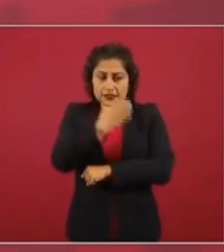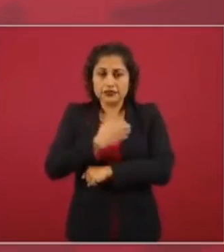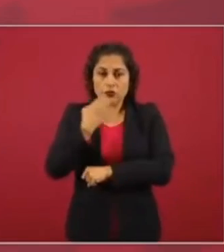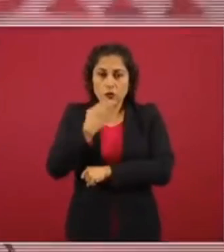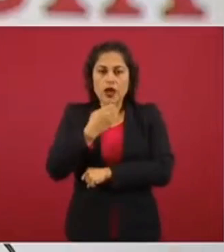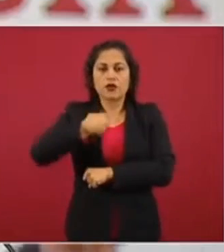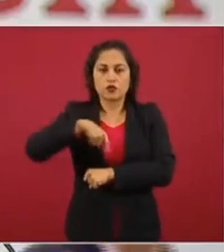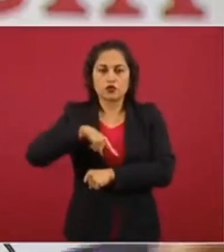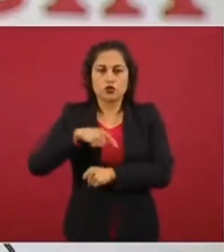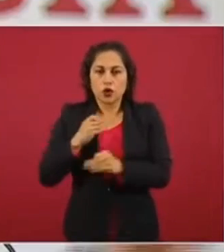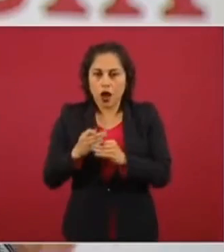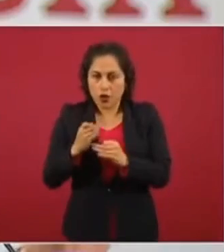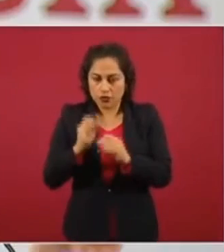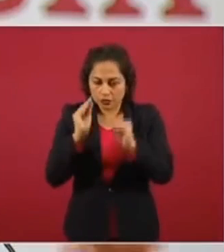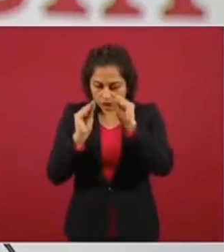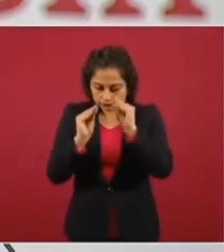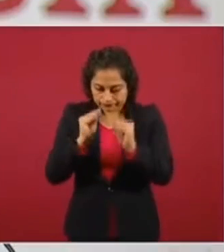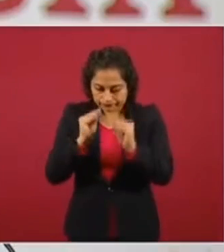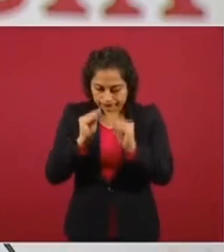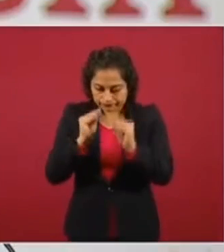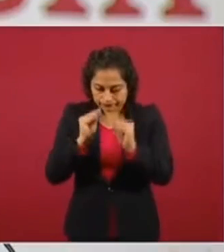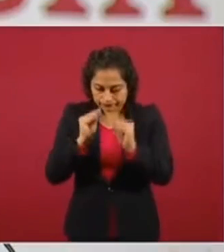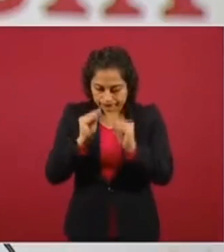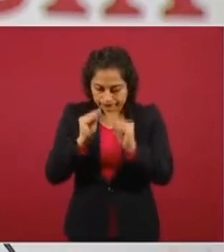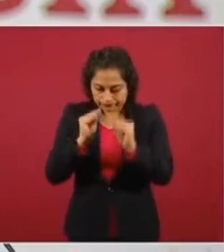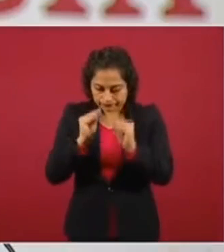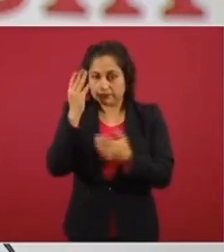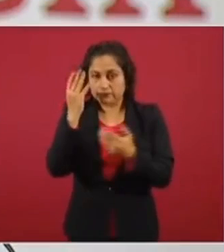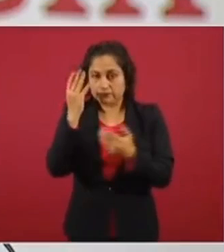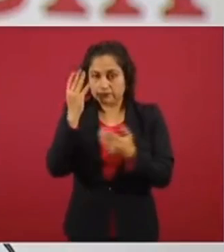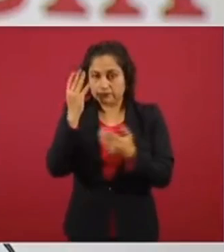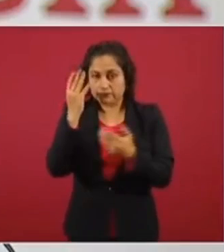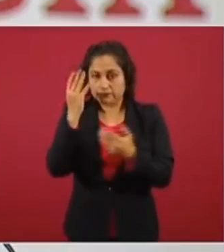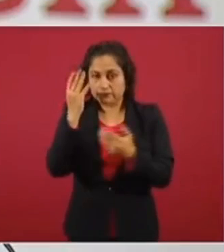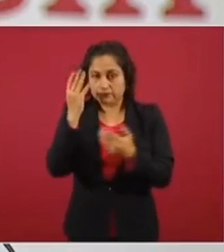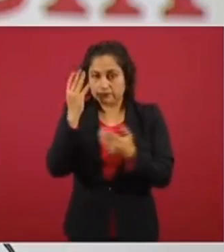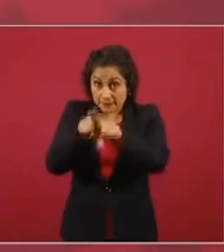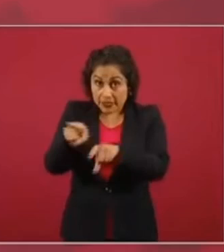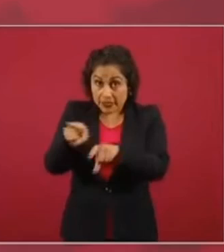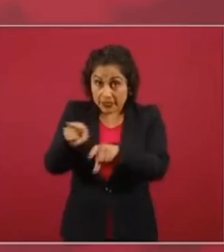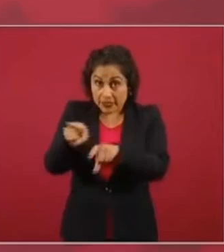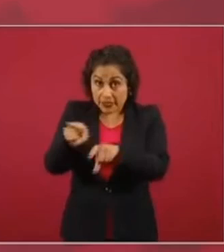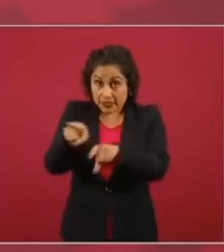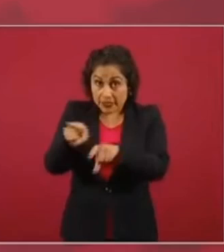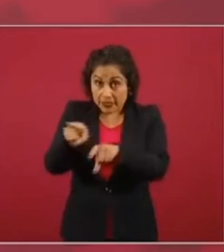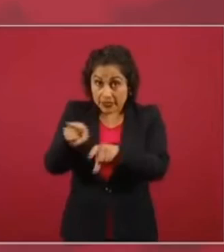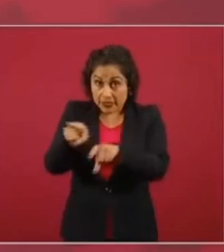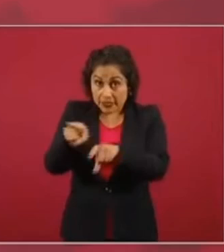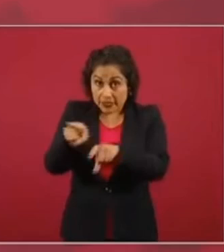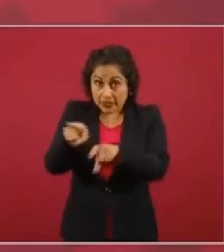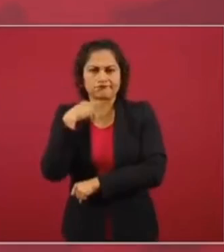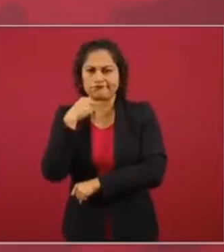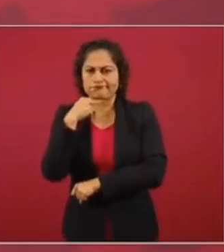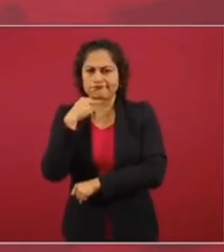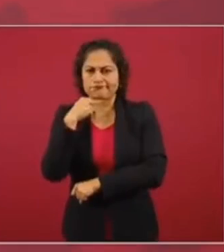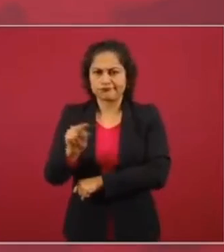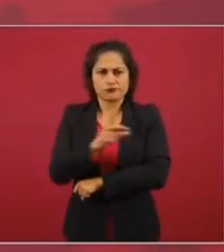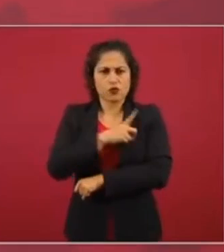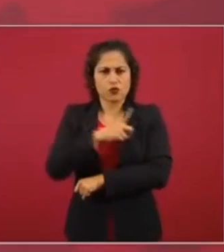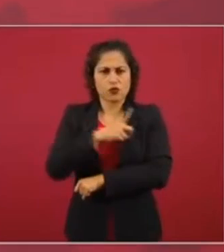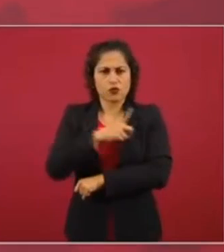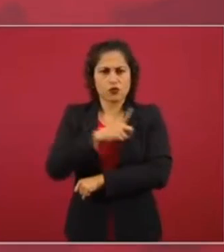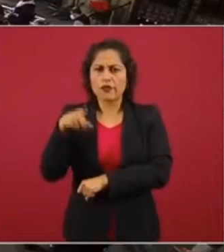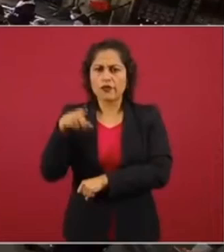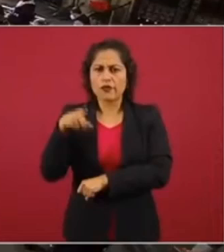todo el país. Entonces, no debe haber preocupación tampoco en Sinaloa. Las autoridades educativas y de